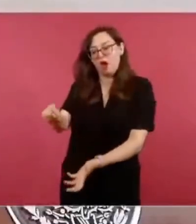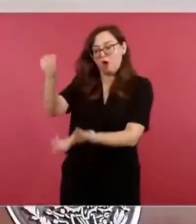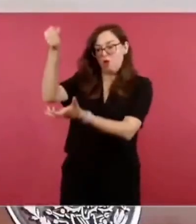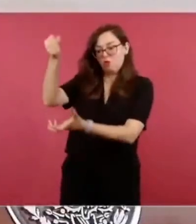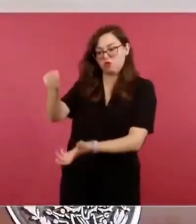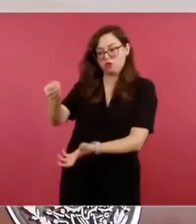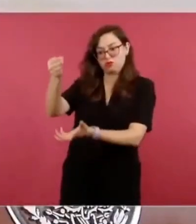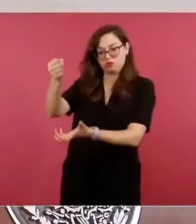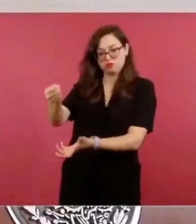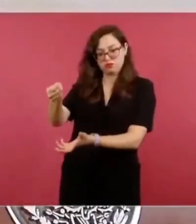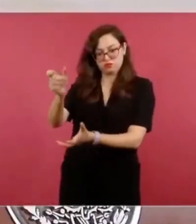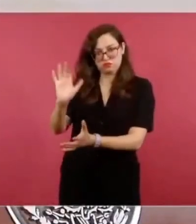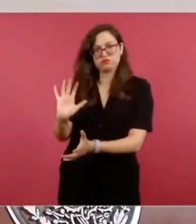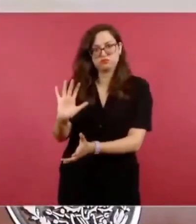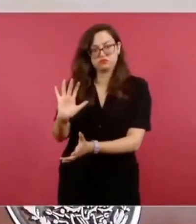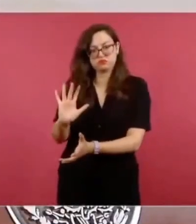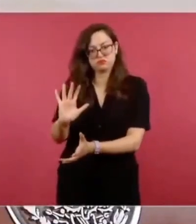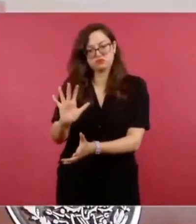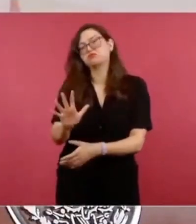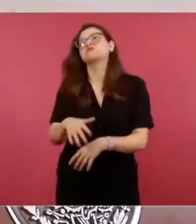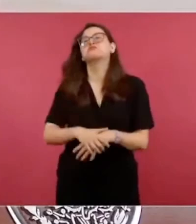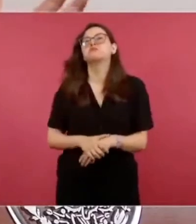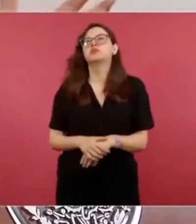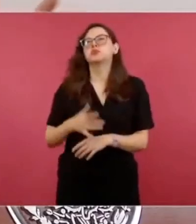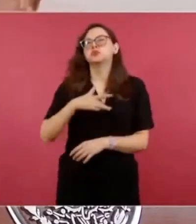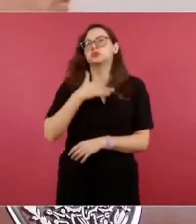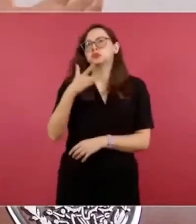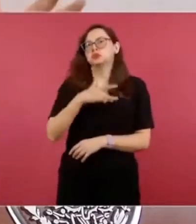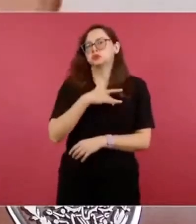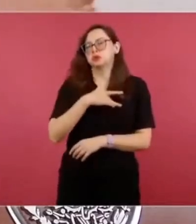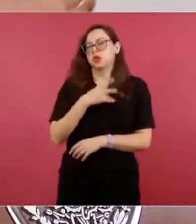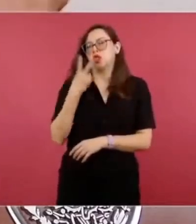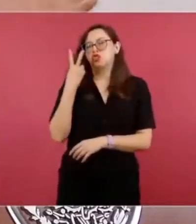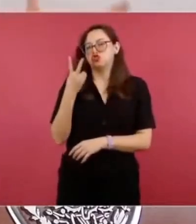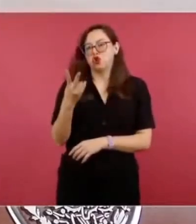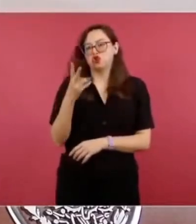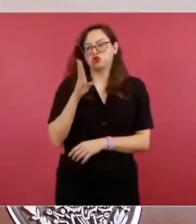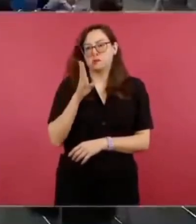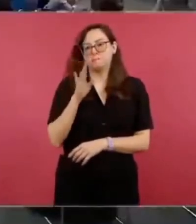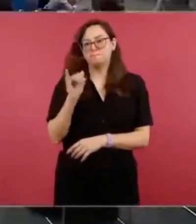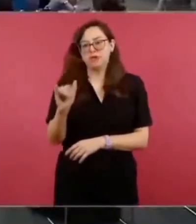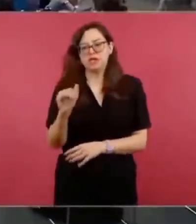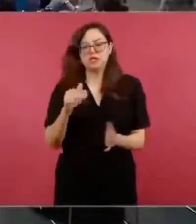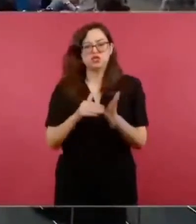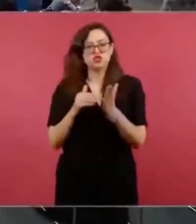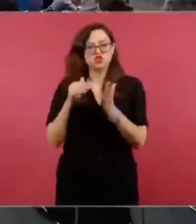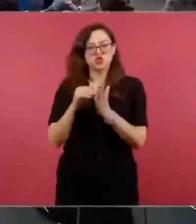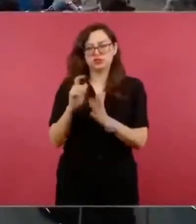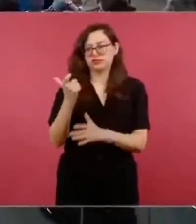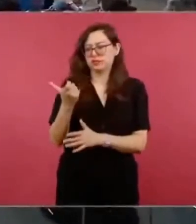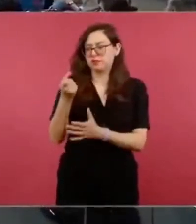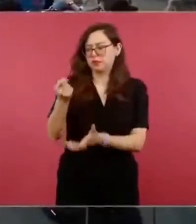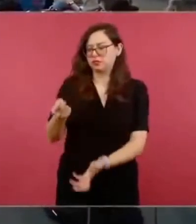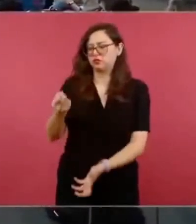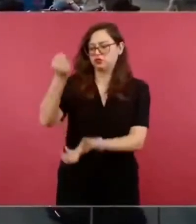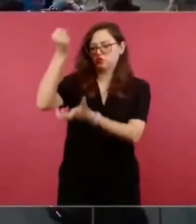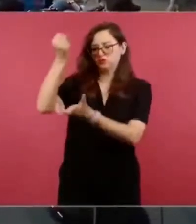corrupción. Yo calculo que más de 2 billones de pesos nos hemos ahorrado